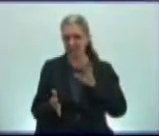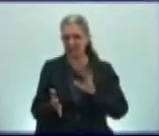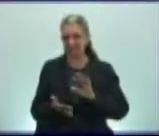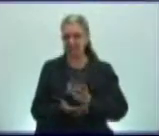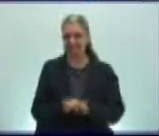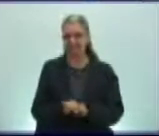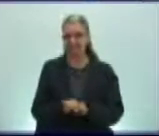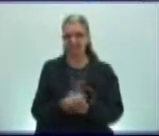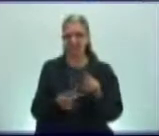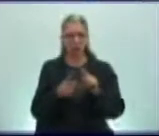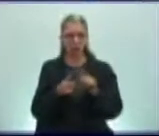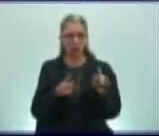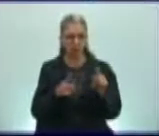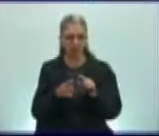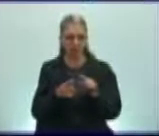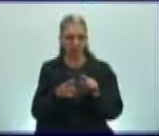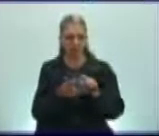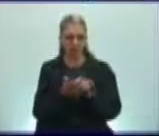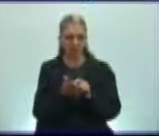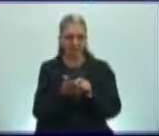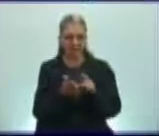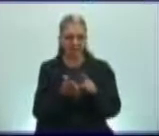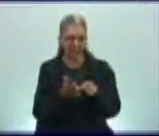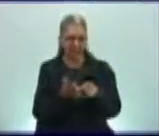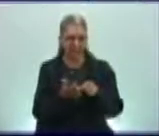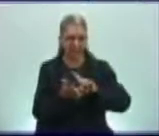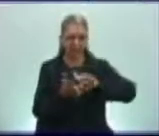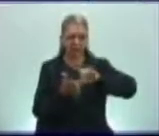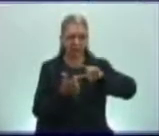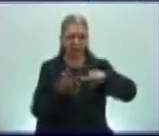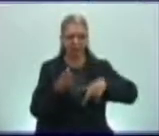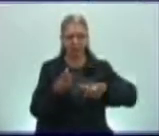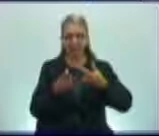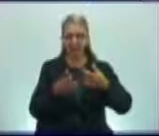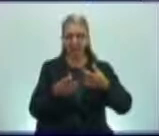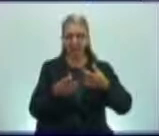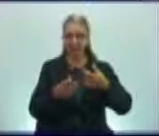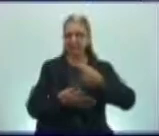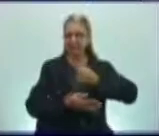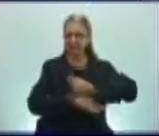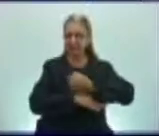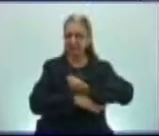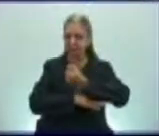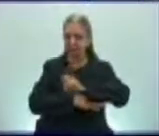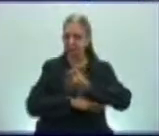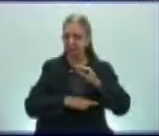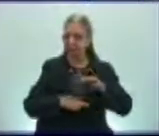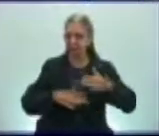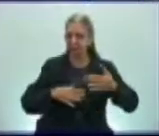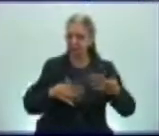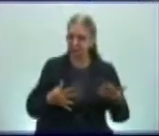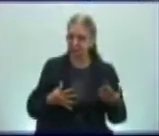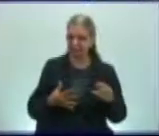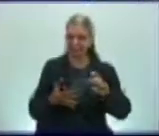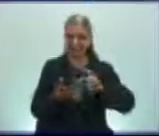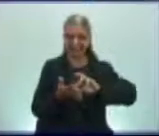La longitud del radio de las ruedas traseras de un tractor es el triplo que el de las ruedas